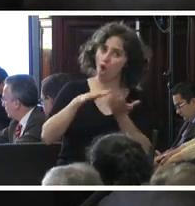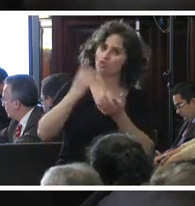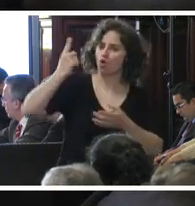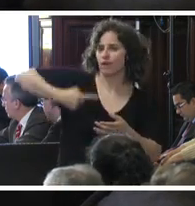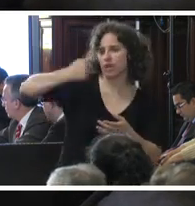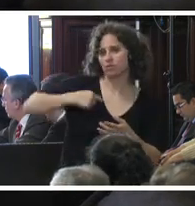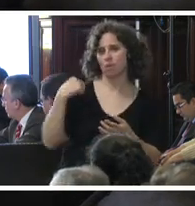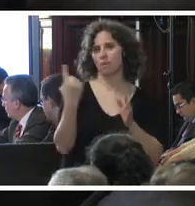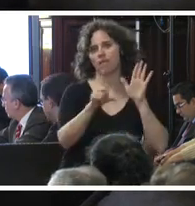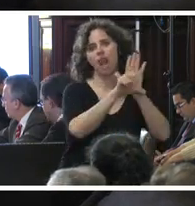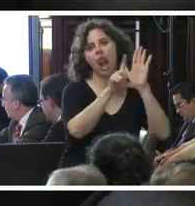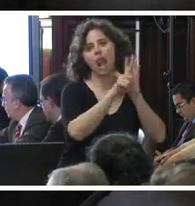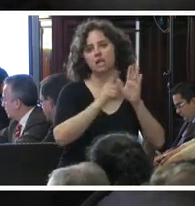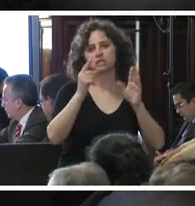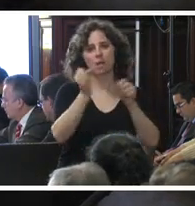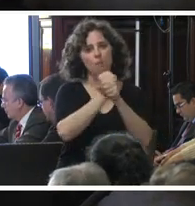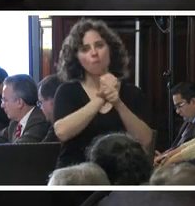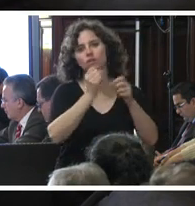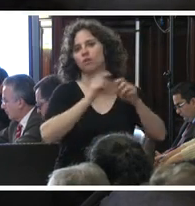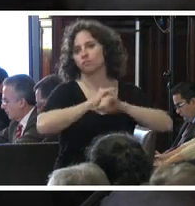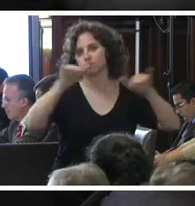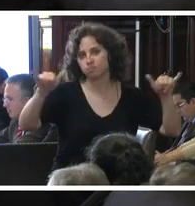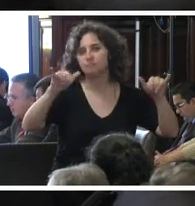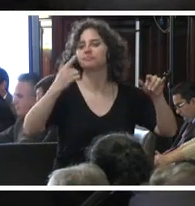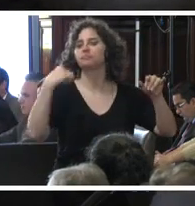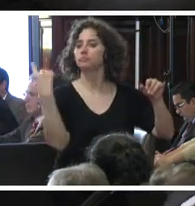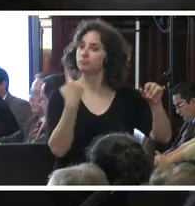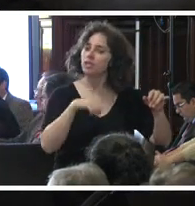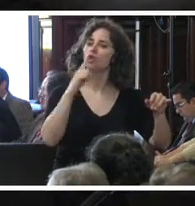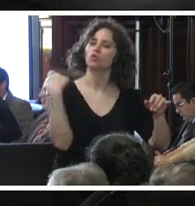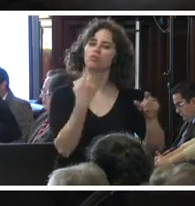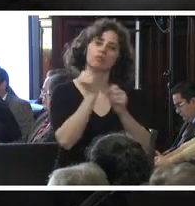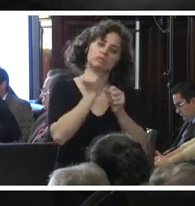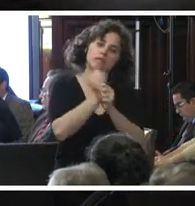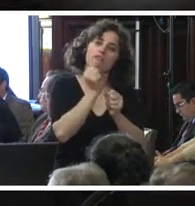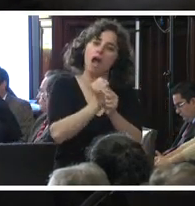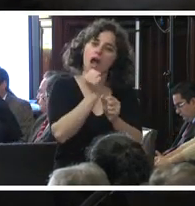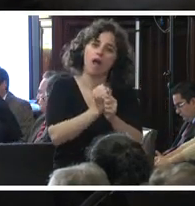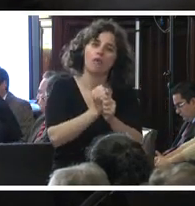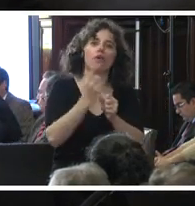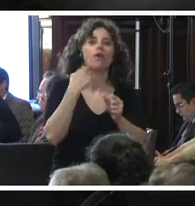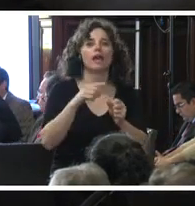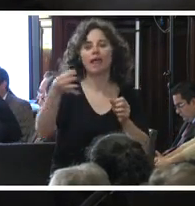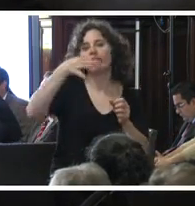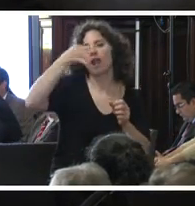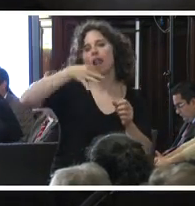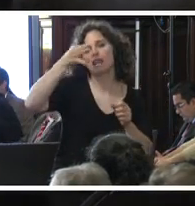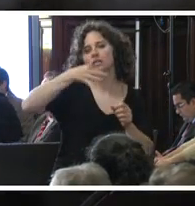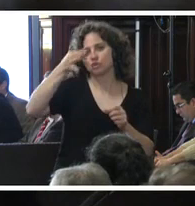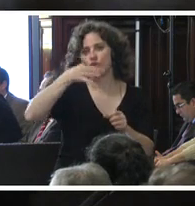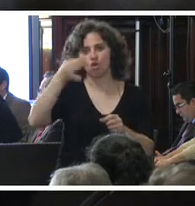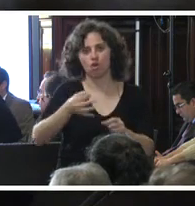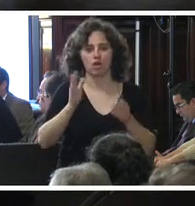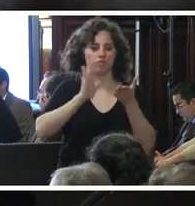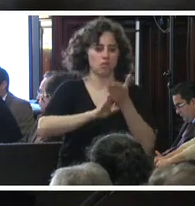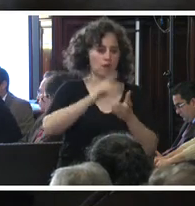obligación por parte de la ley que se publicó. Mas, sin embargo, nosotros hemos trabajado en las declaraciones,